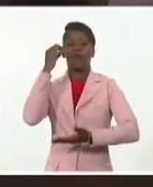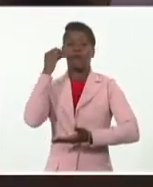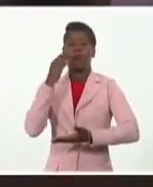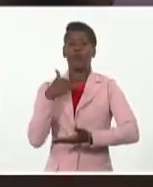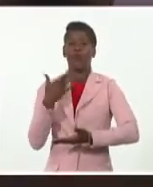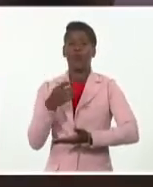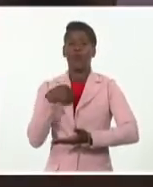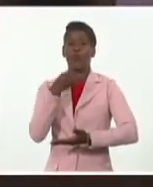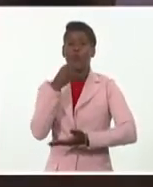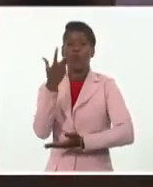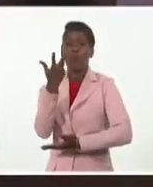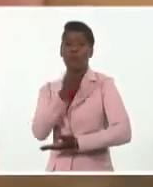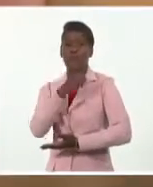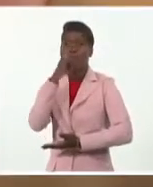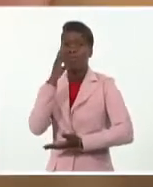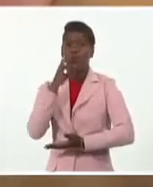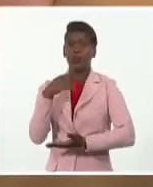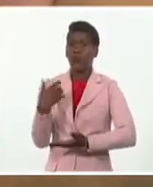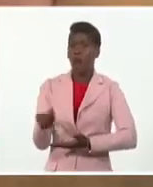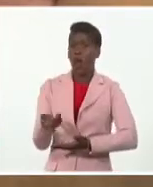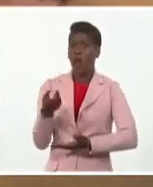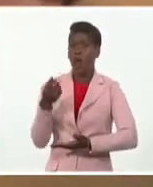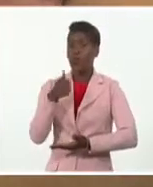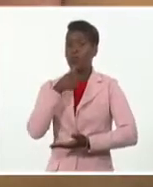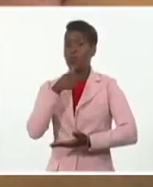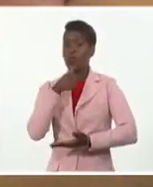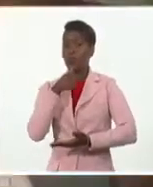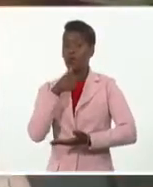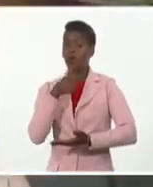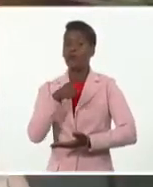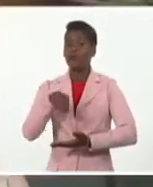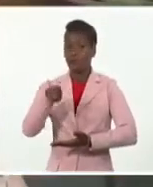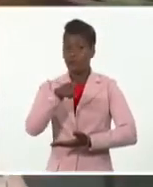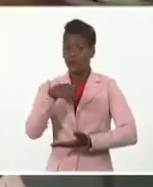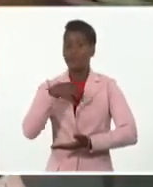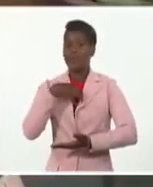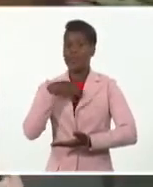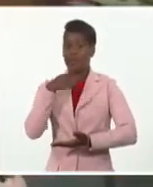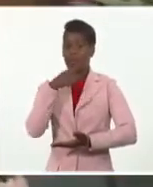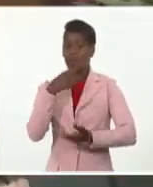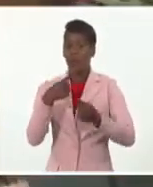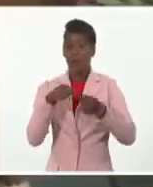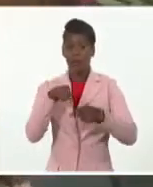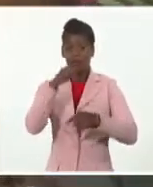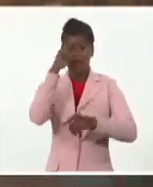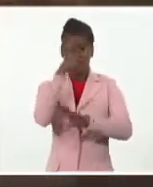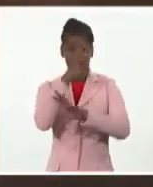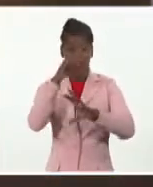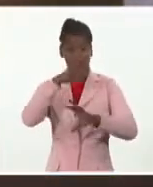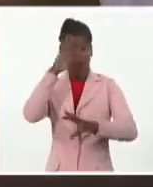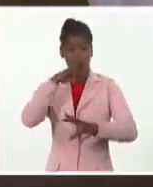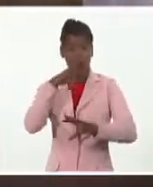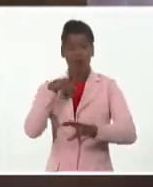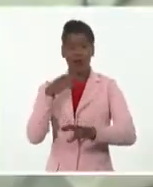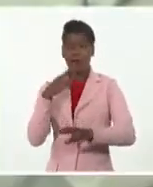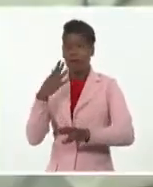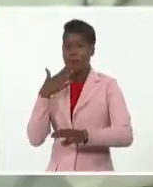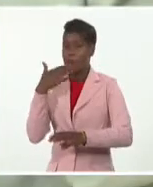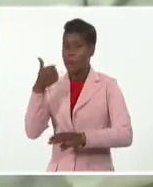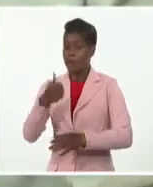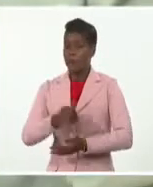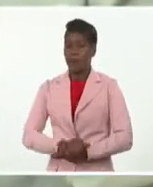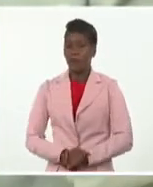intervención sanitaria están en el centro del debate ciudadano, pero desde la ciencia la respuesta es concluyente. En ningún momento